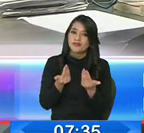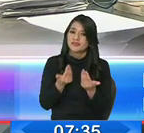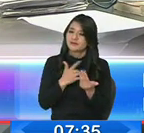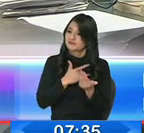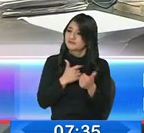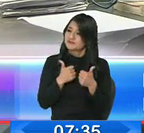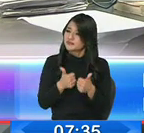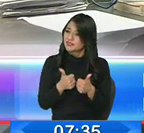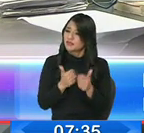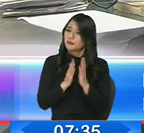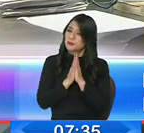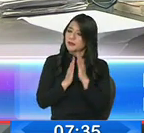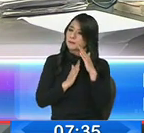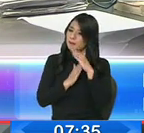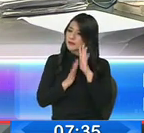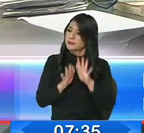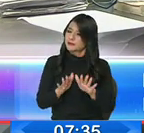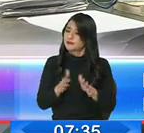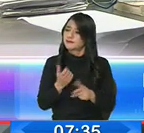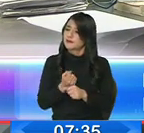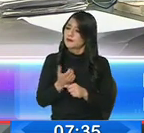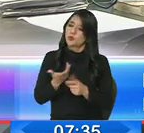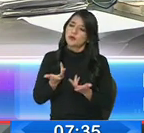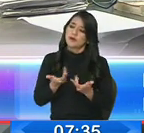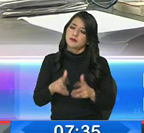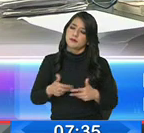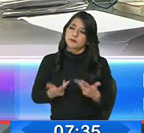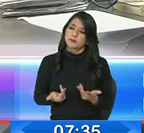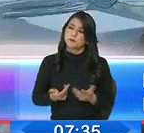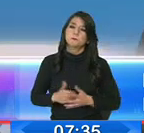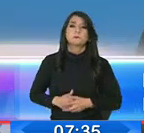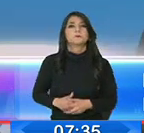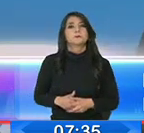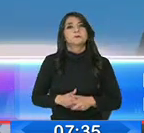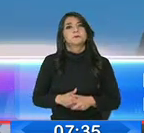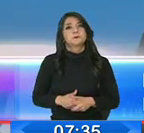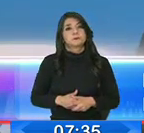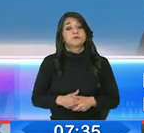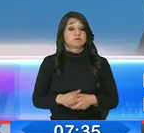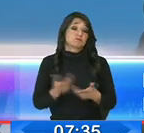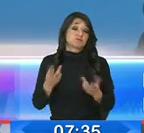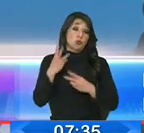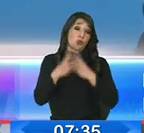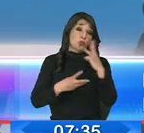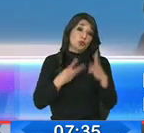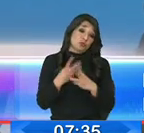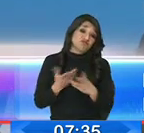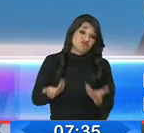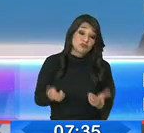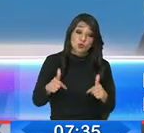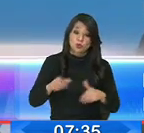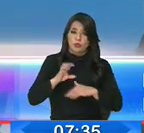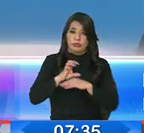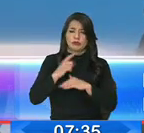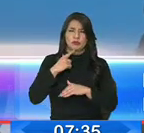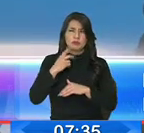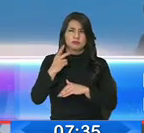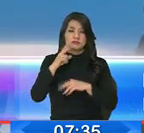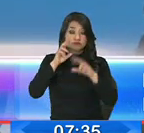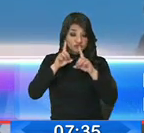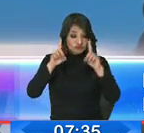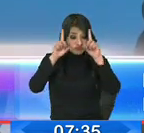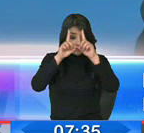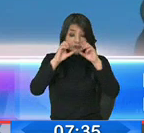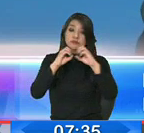¿Cómo pedir que haya paz en esas condiciones? Bueno, es un drama mundial. En algún lado leí el dato de la